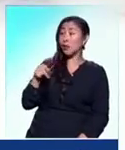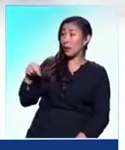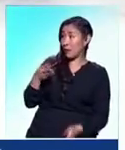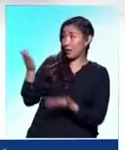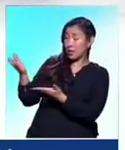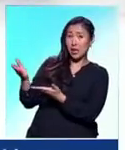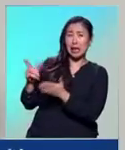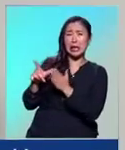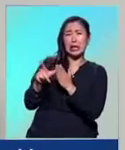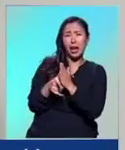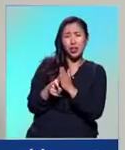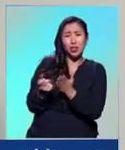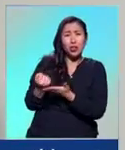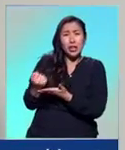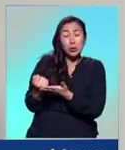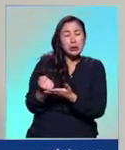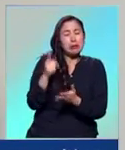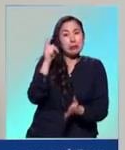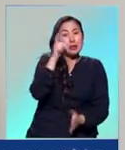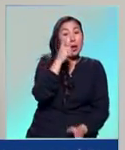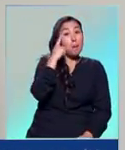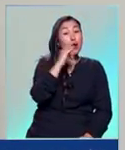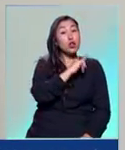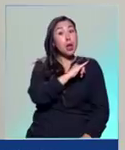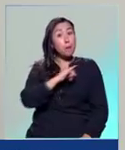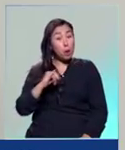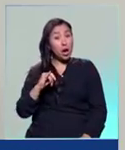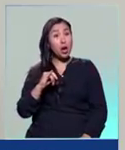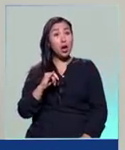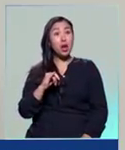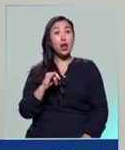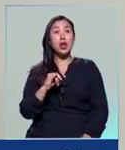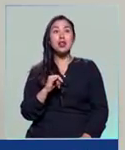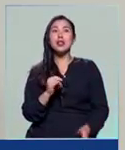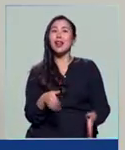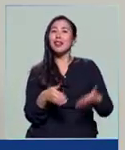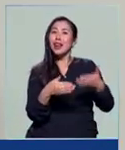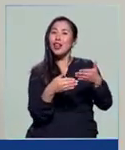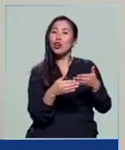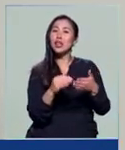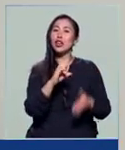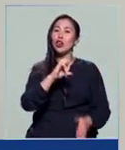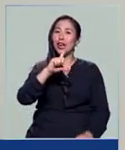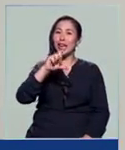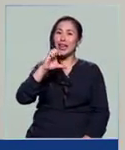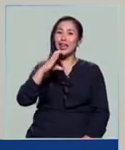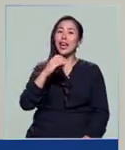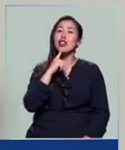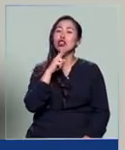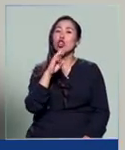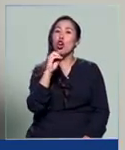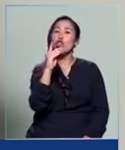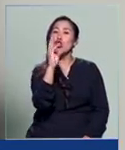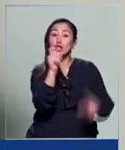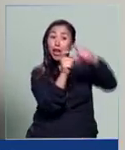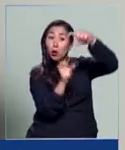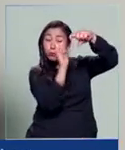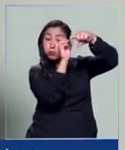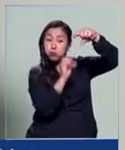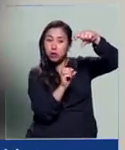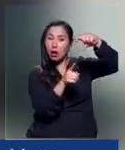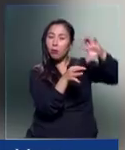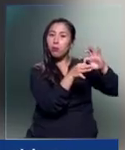ayuda y claras complicaciones. Sin embargo, luego del implante del generador de pulso y los electrodos en la columna sobre su médula, generaron